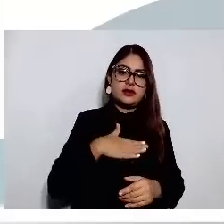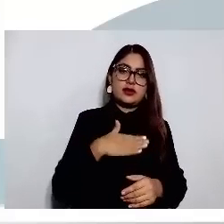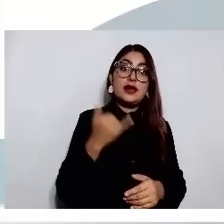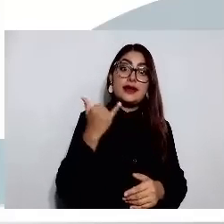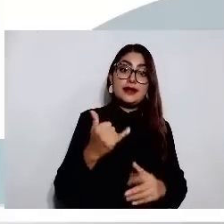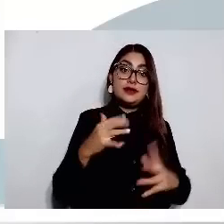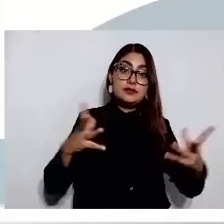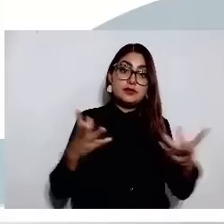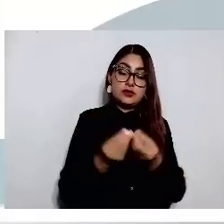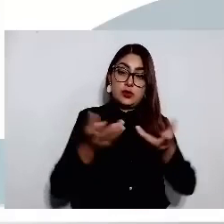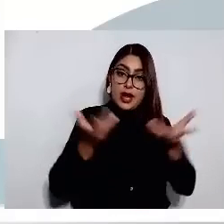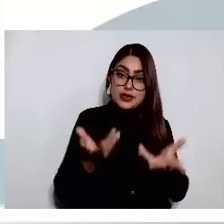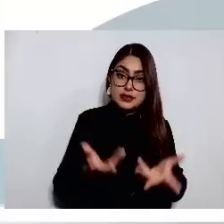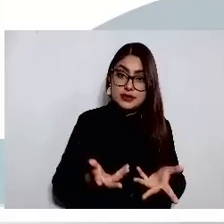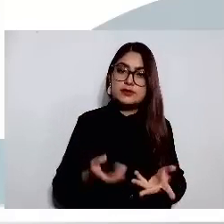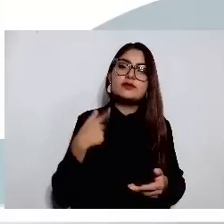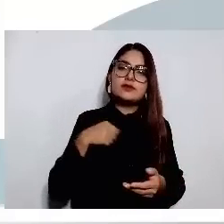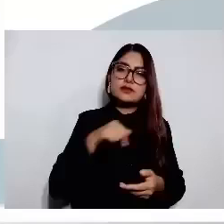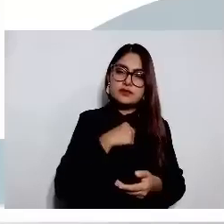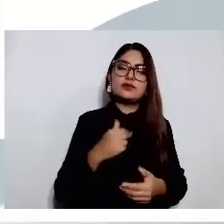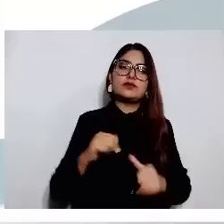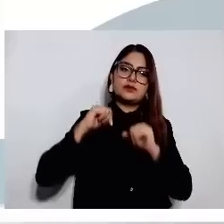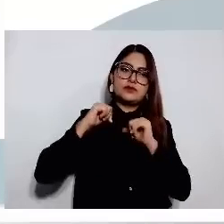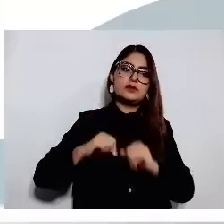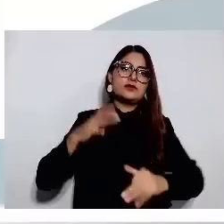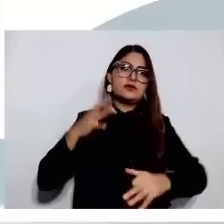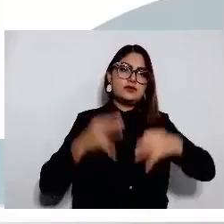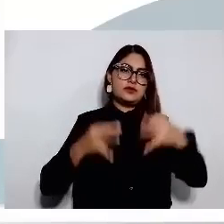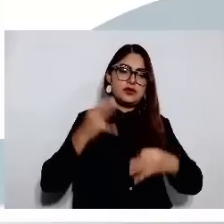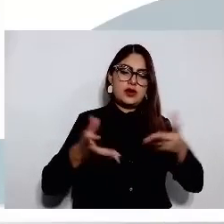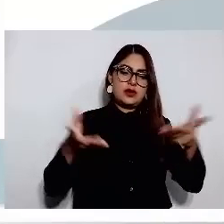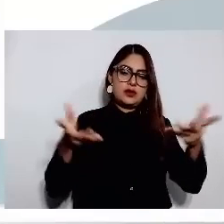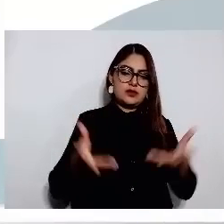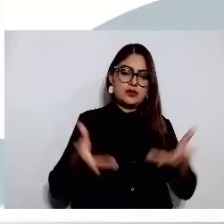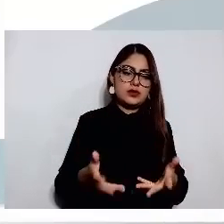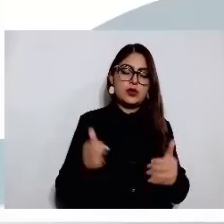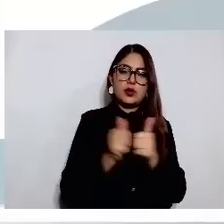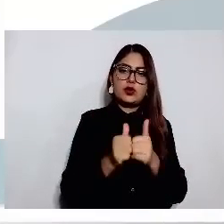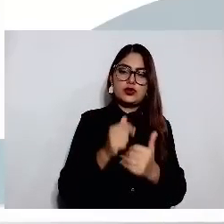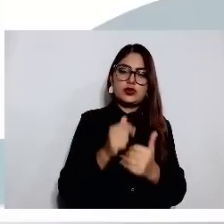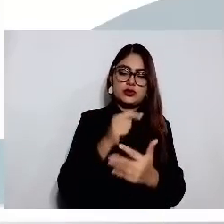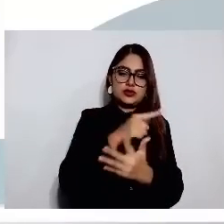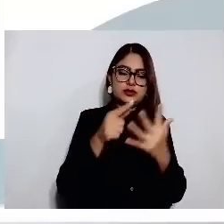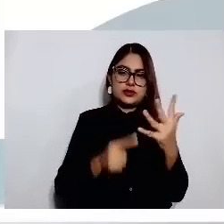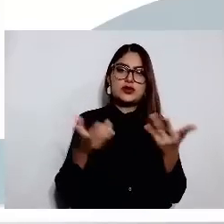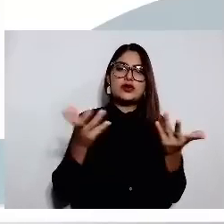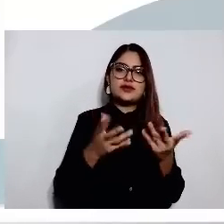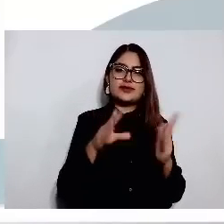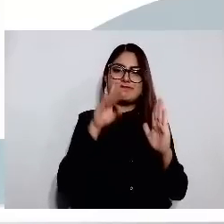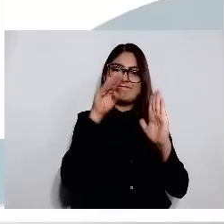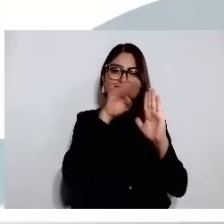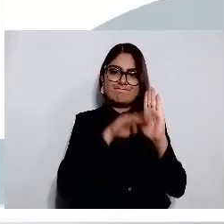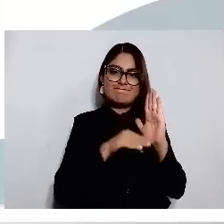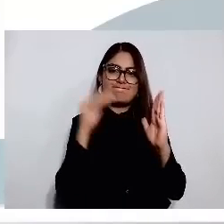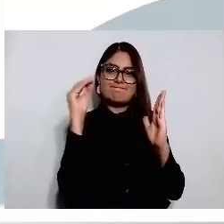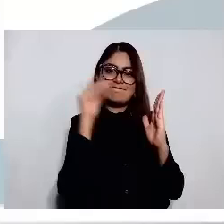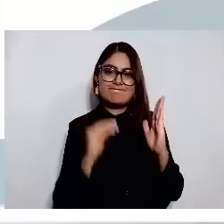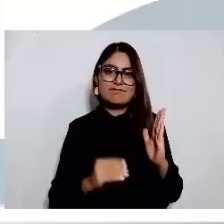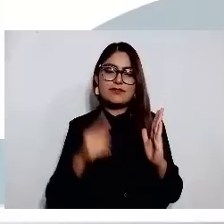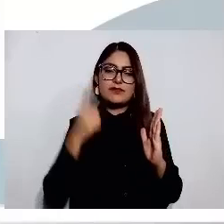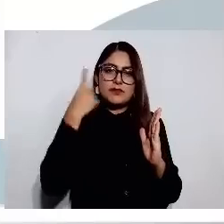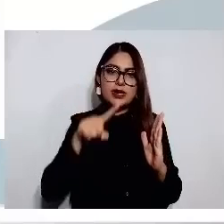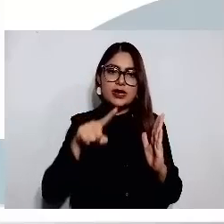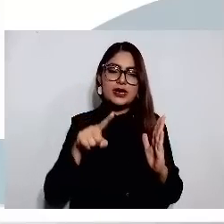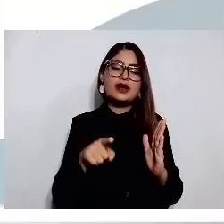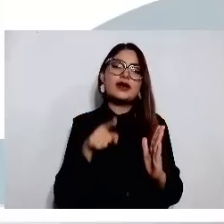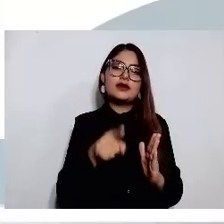con los poderes judiciales. Con 5 poderes judiciales creamos una guía para dictar órdenes de protección. Ahí creamos un estándar